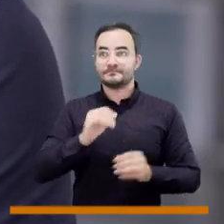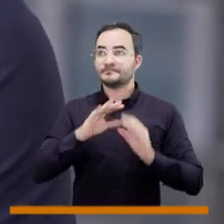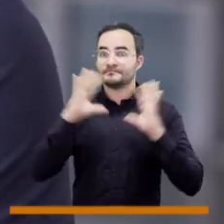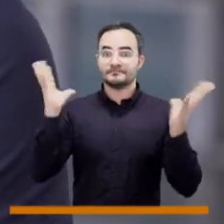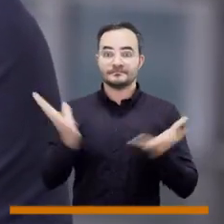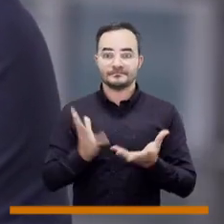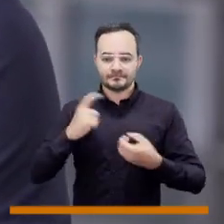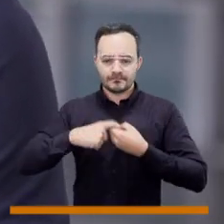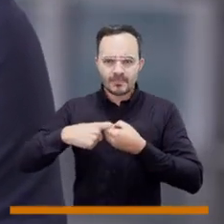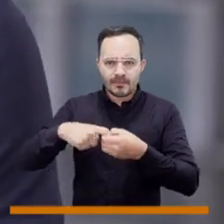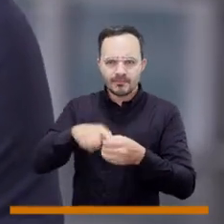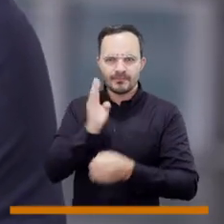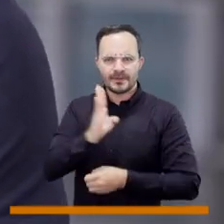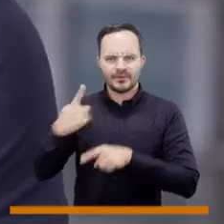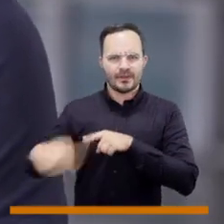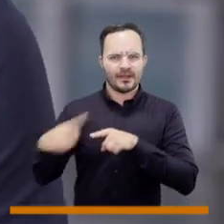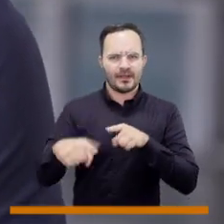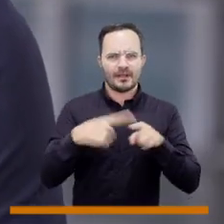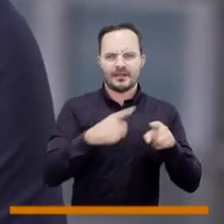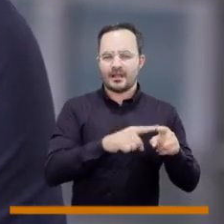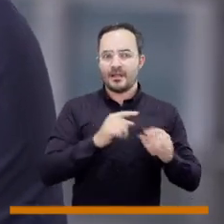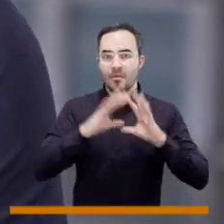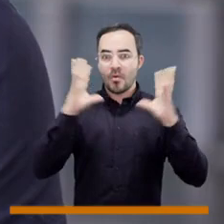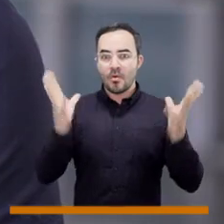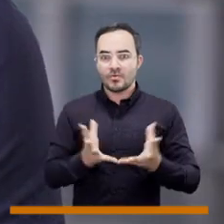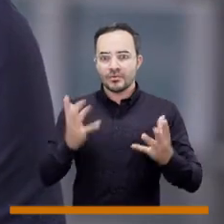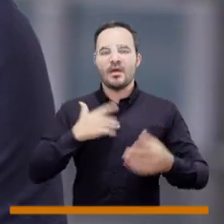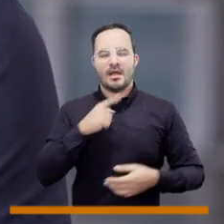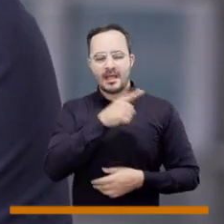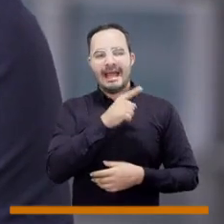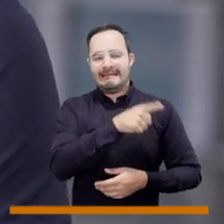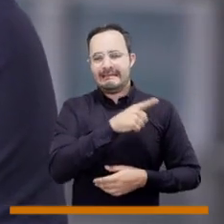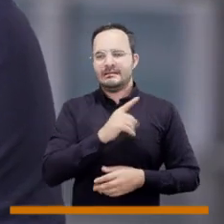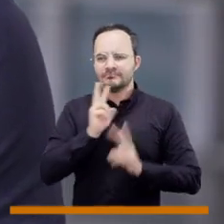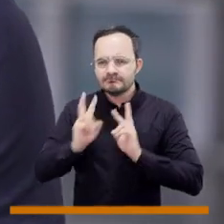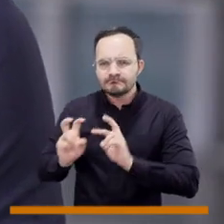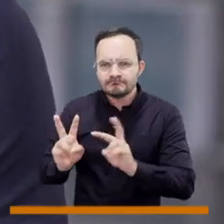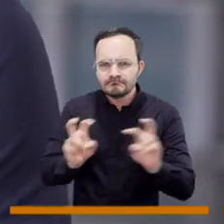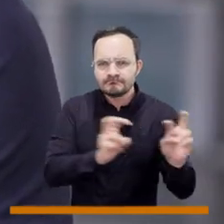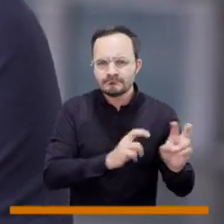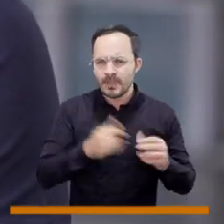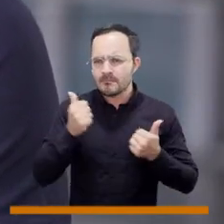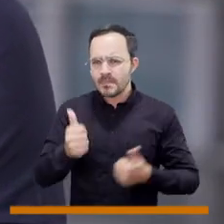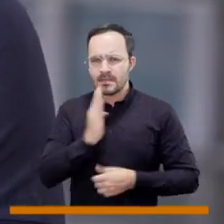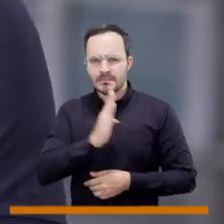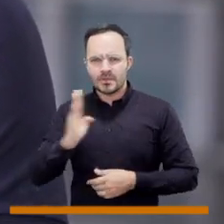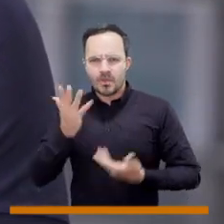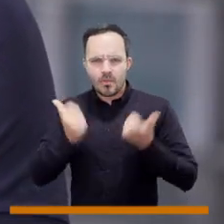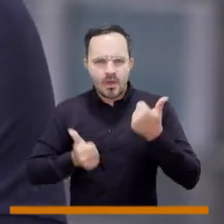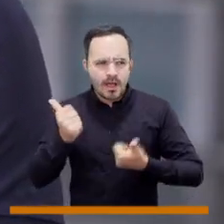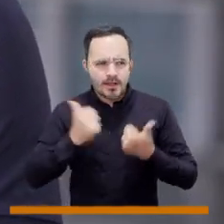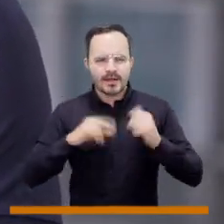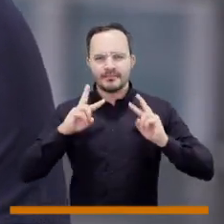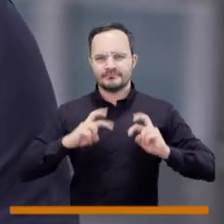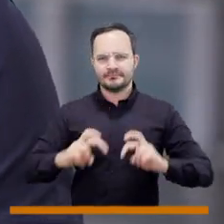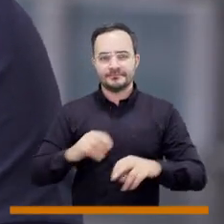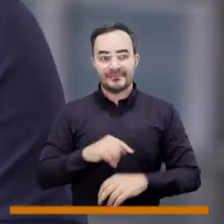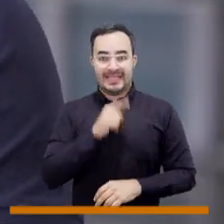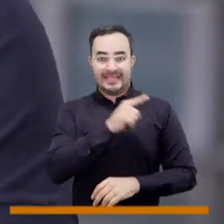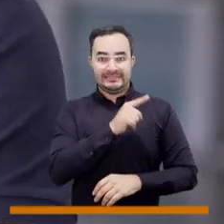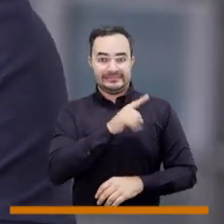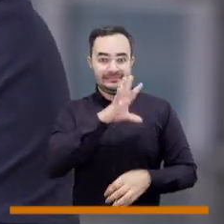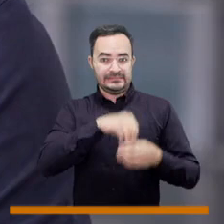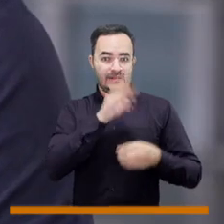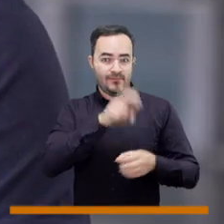acoge a los bibliotecarios y bibliotecas a nivel mundial. Esto quiere decir que la IFLA es la que pone todos los parámetros de cómo